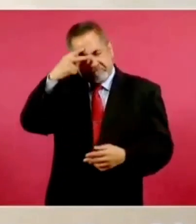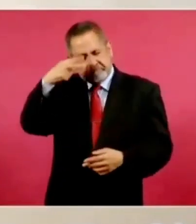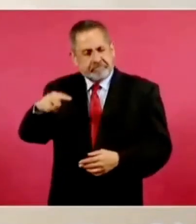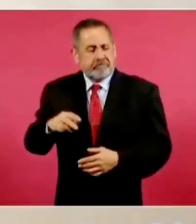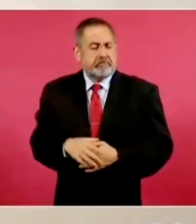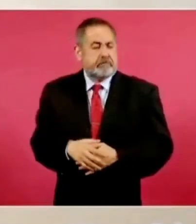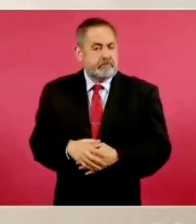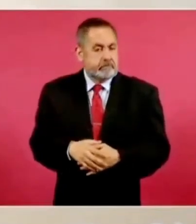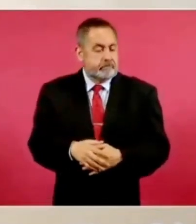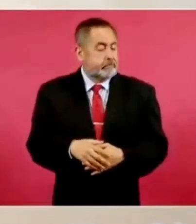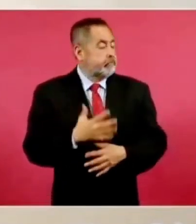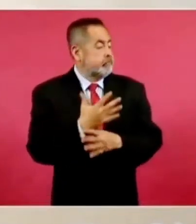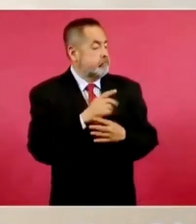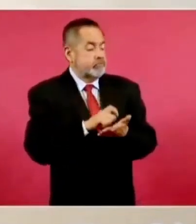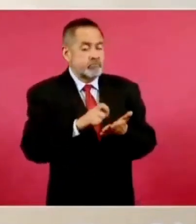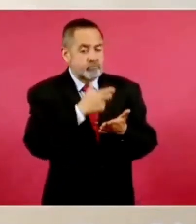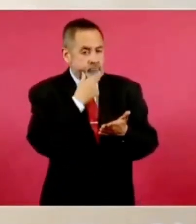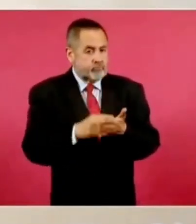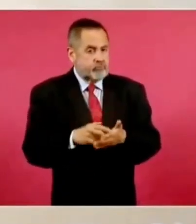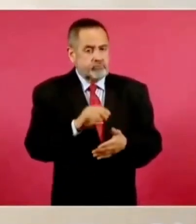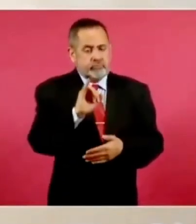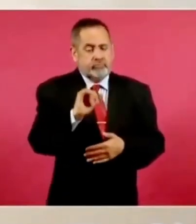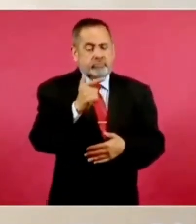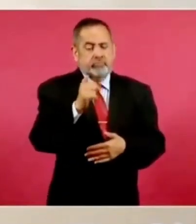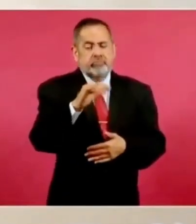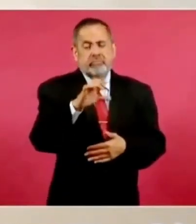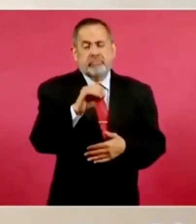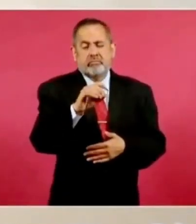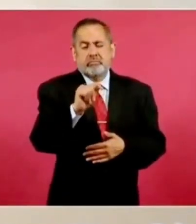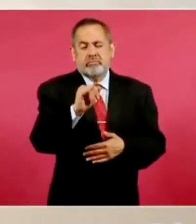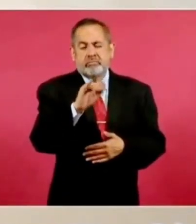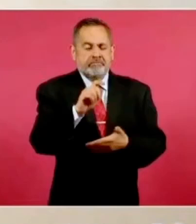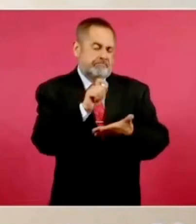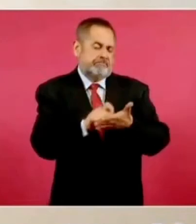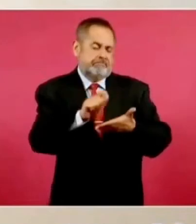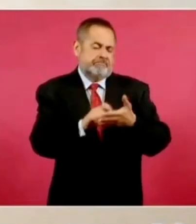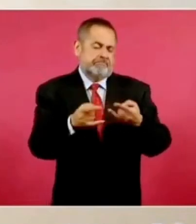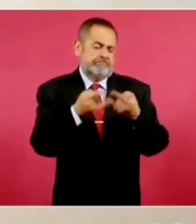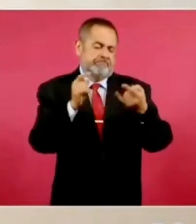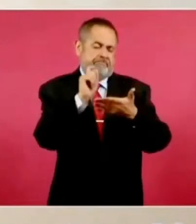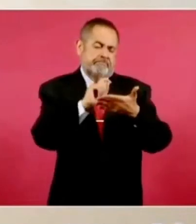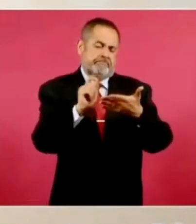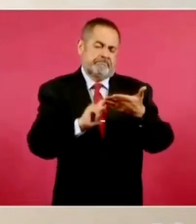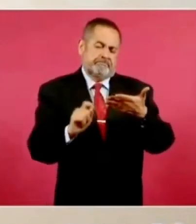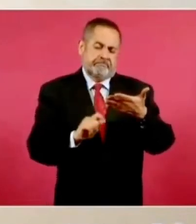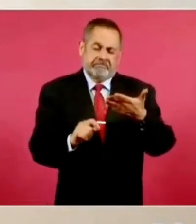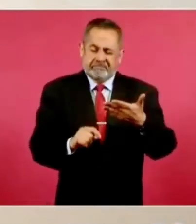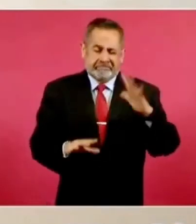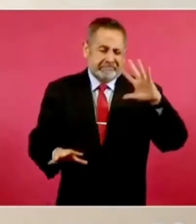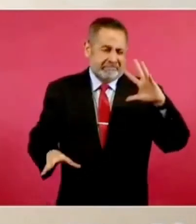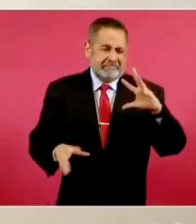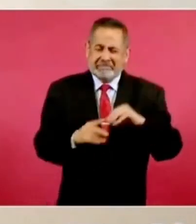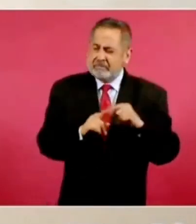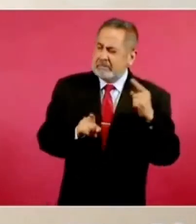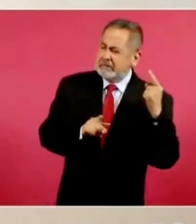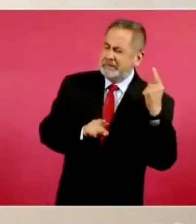Paco Ignacio Taibo hace un recuento de todos los improperios,